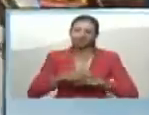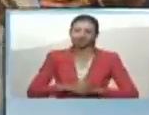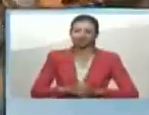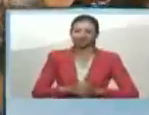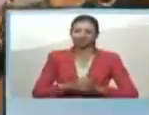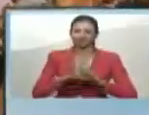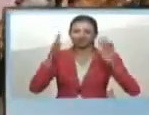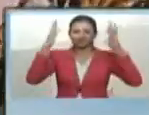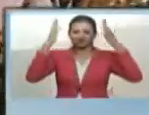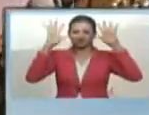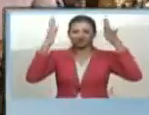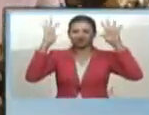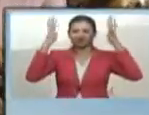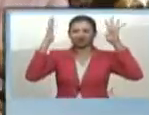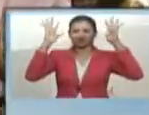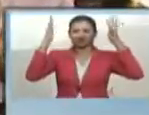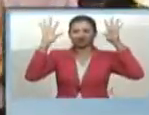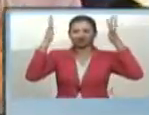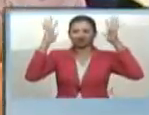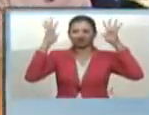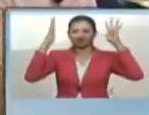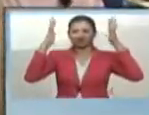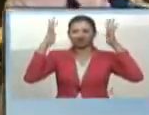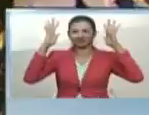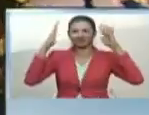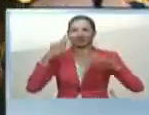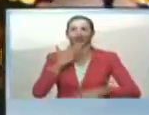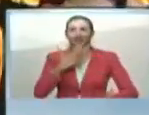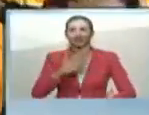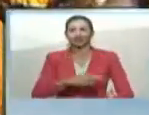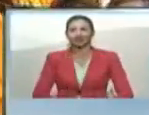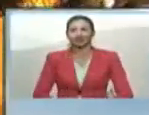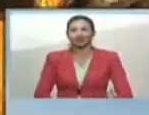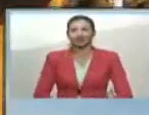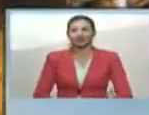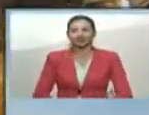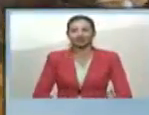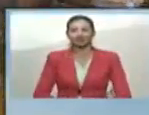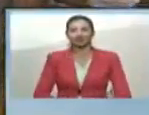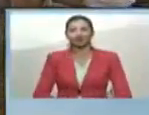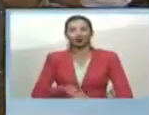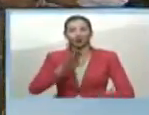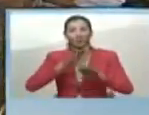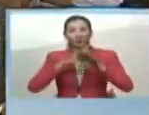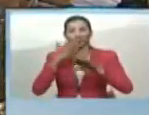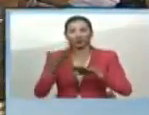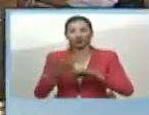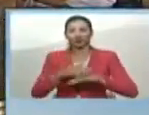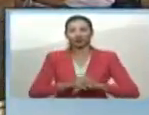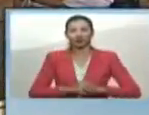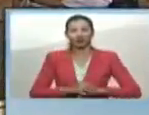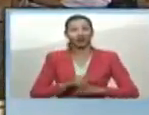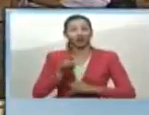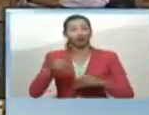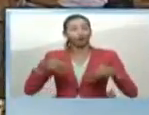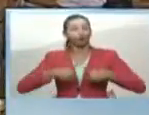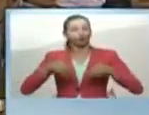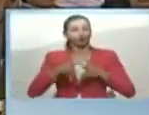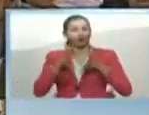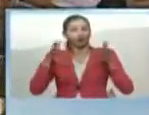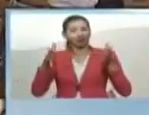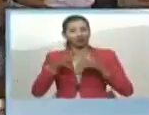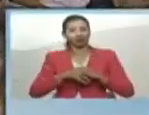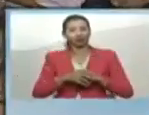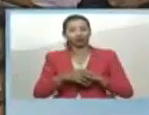gracias Bueno gracias Además porque hizo un tremendo esfuerzo yo tengo aquí